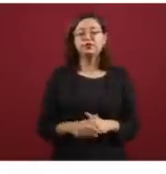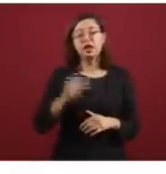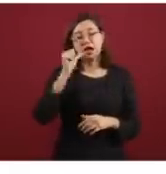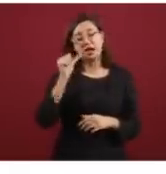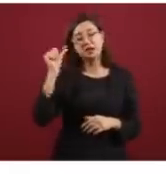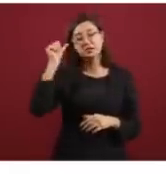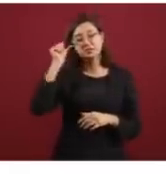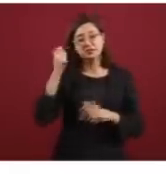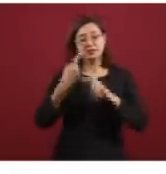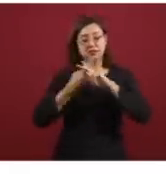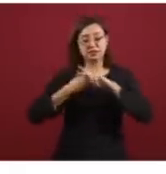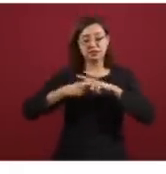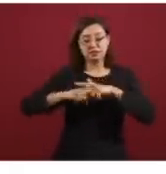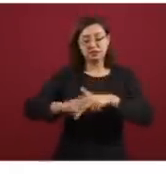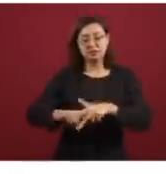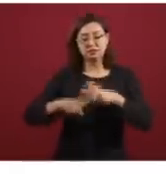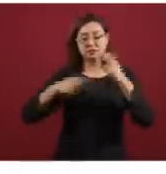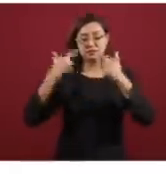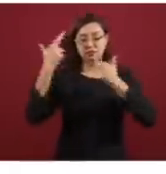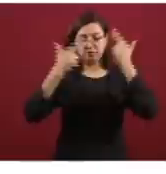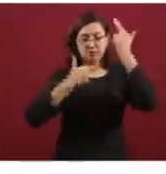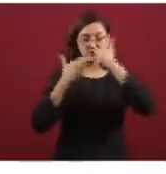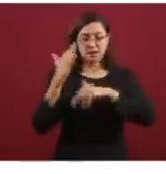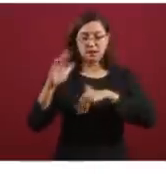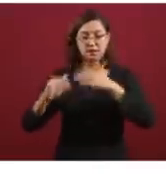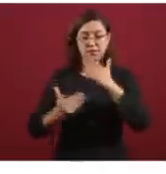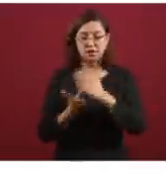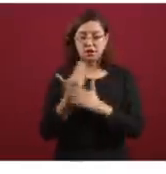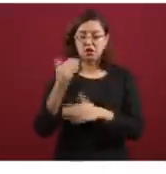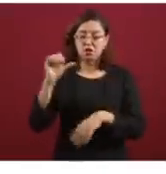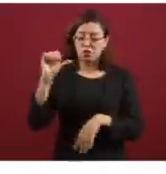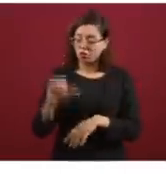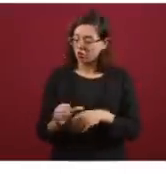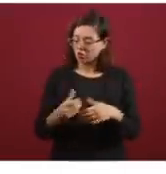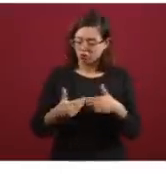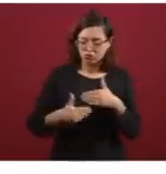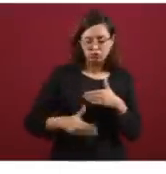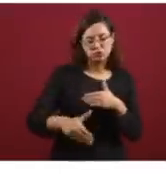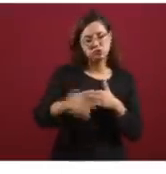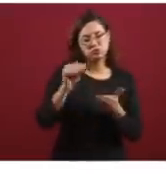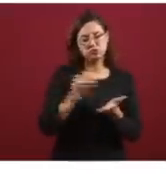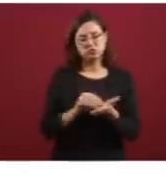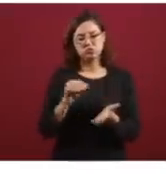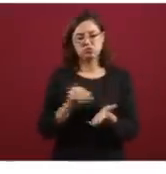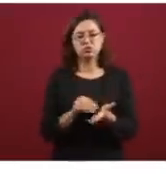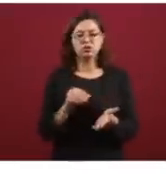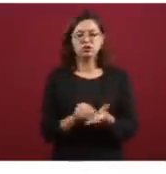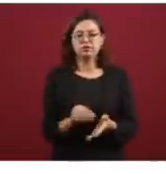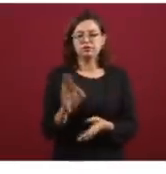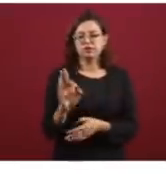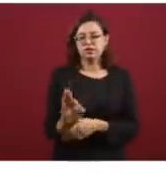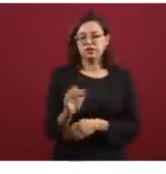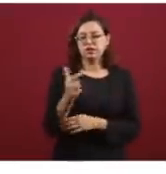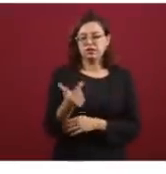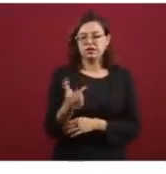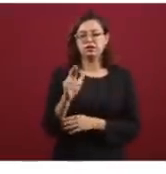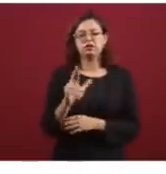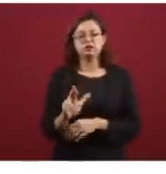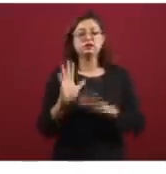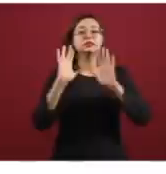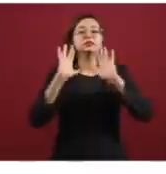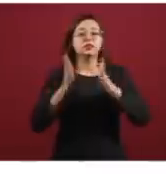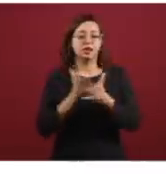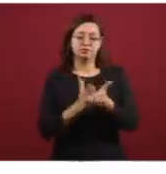ayer domingo en la mañana y todavía no terminamos. La Fiscalía General de la República tomó